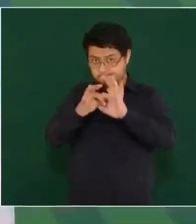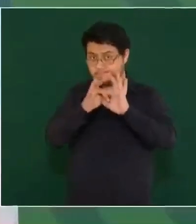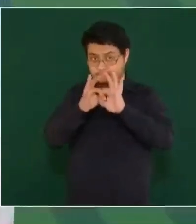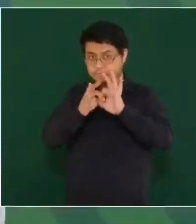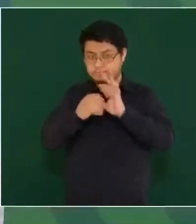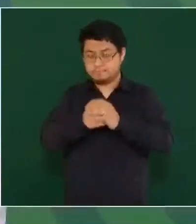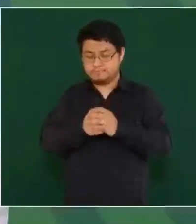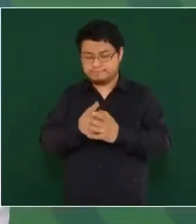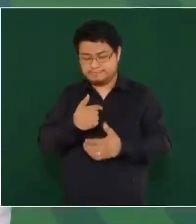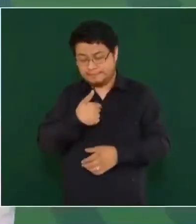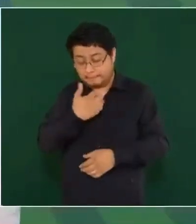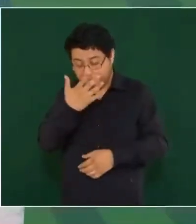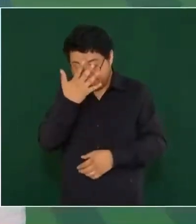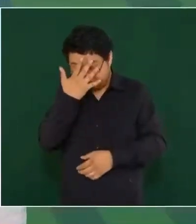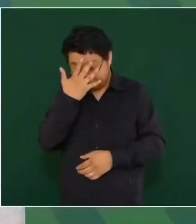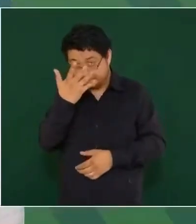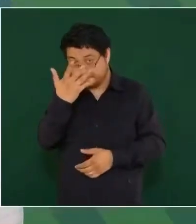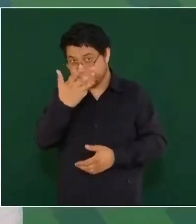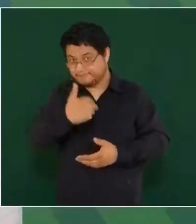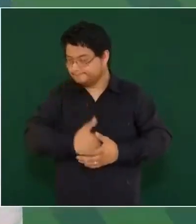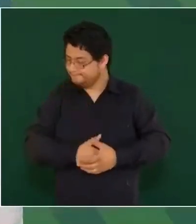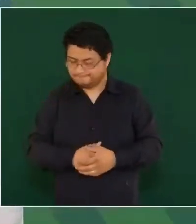Que Me Da hasta pena